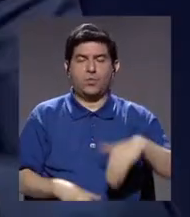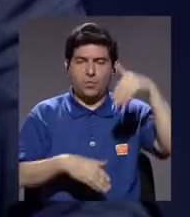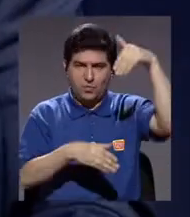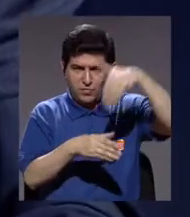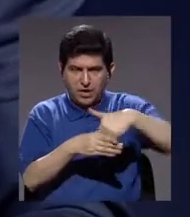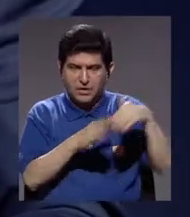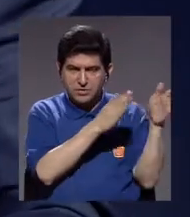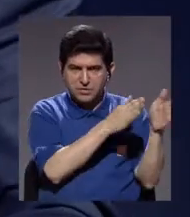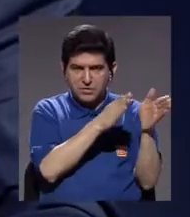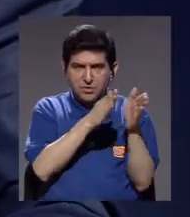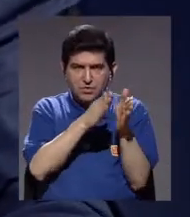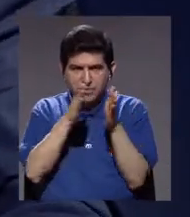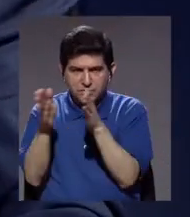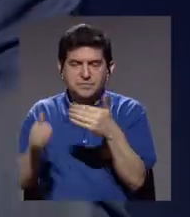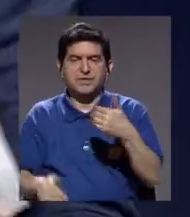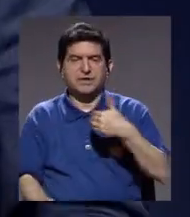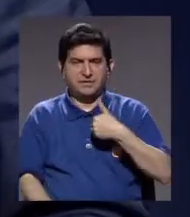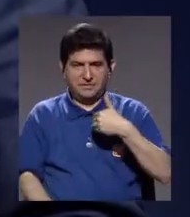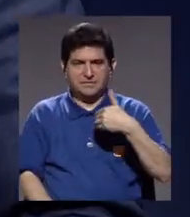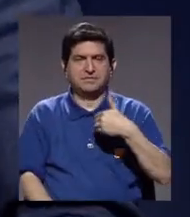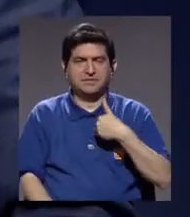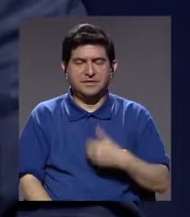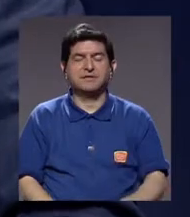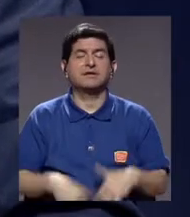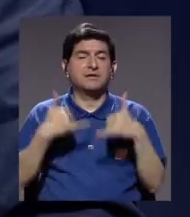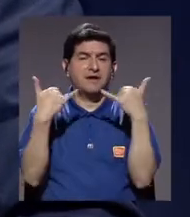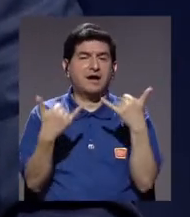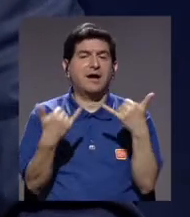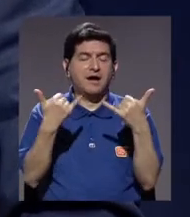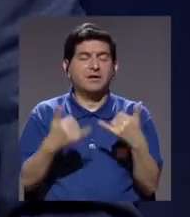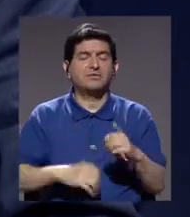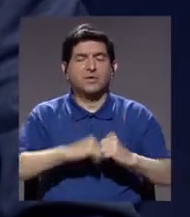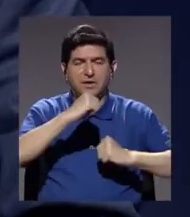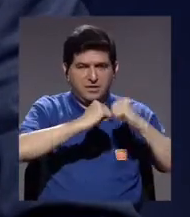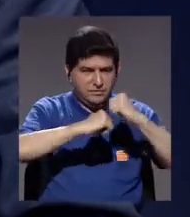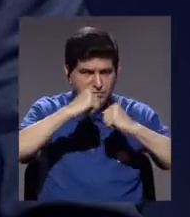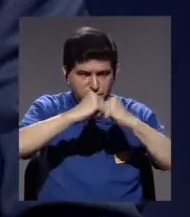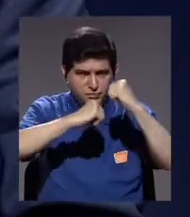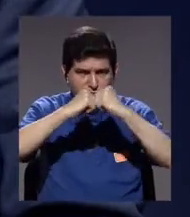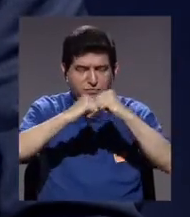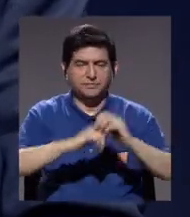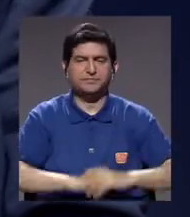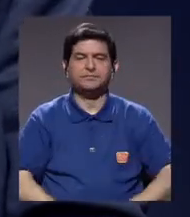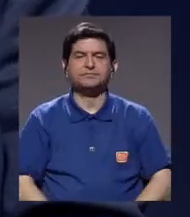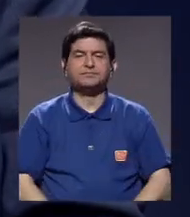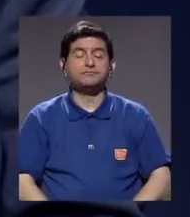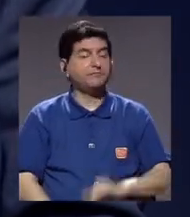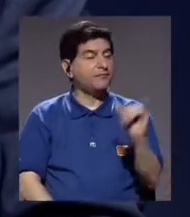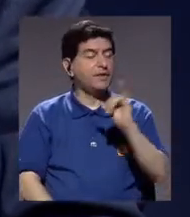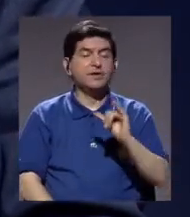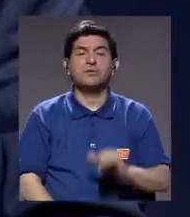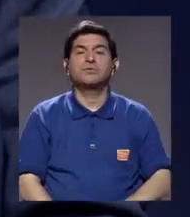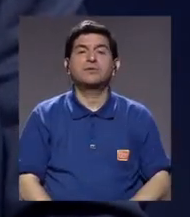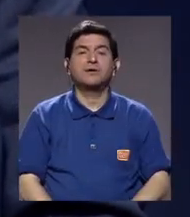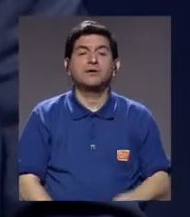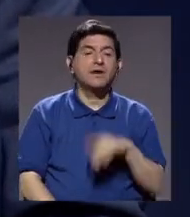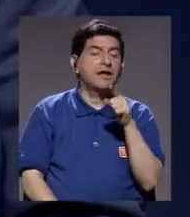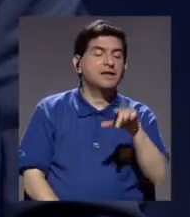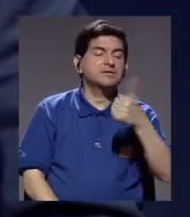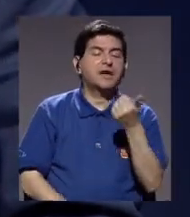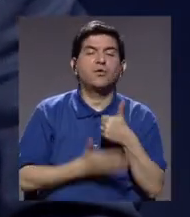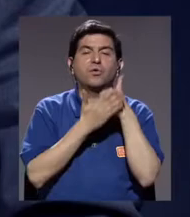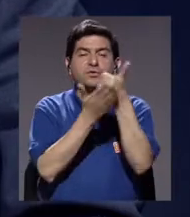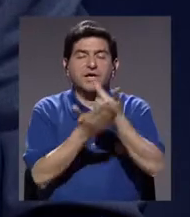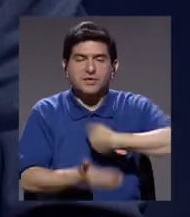ahora más estructurados. Entonces, este fue también una otra, digamos, contribución de nosotros. Ahora, un muy